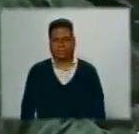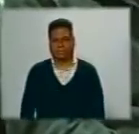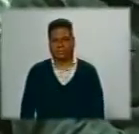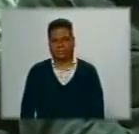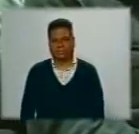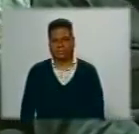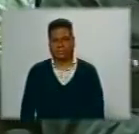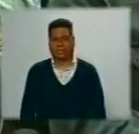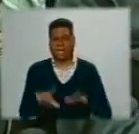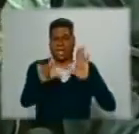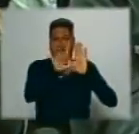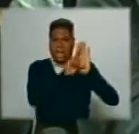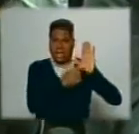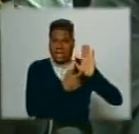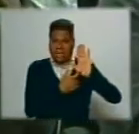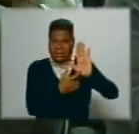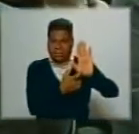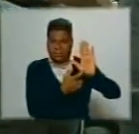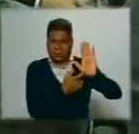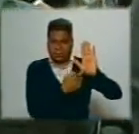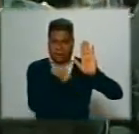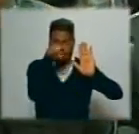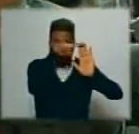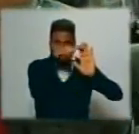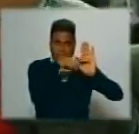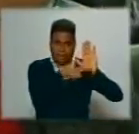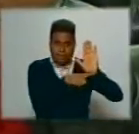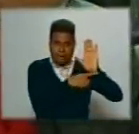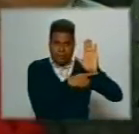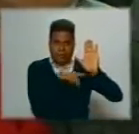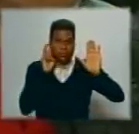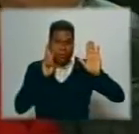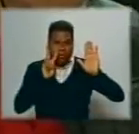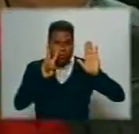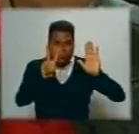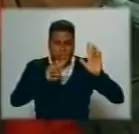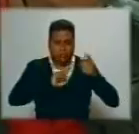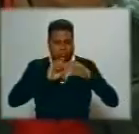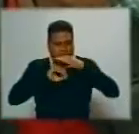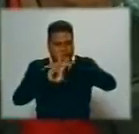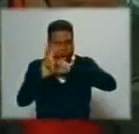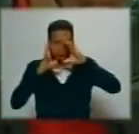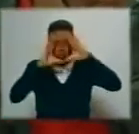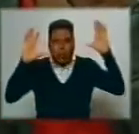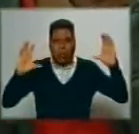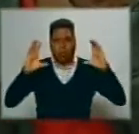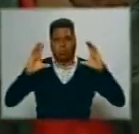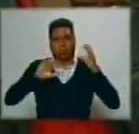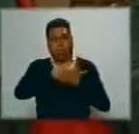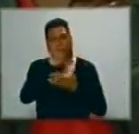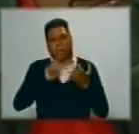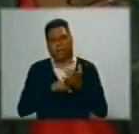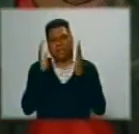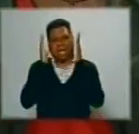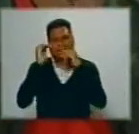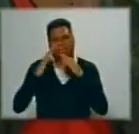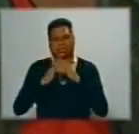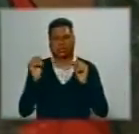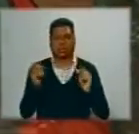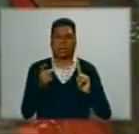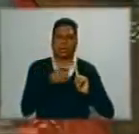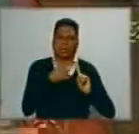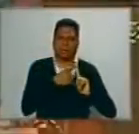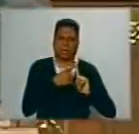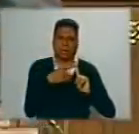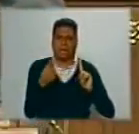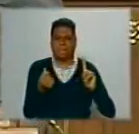Esta ley entonces se enmarca en una visión estratégica que atiende no solamente al tema de precios,